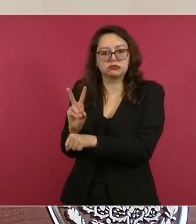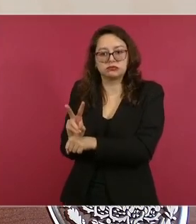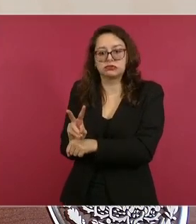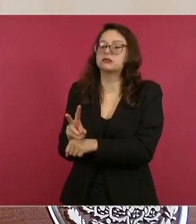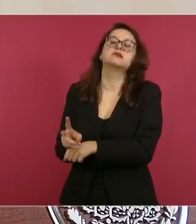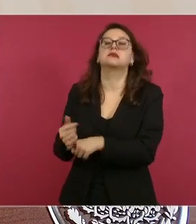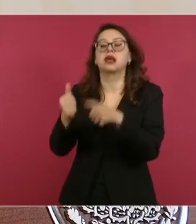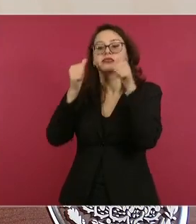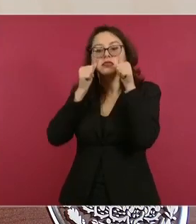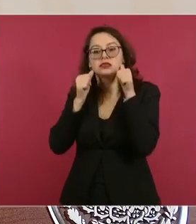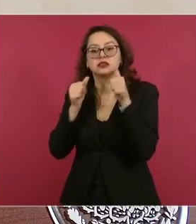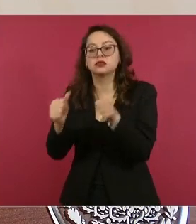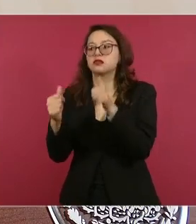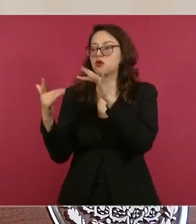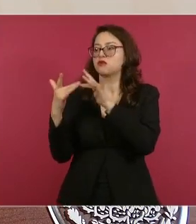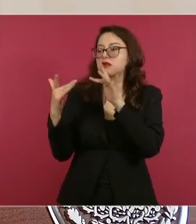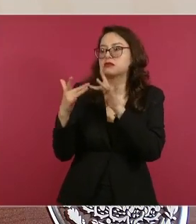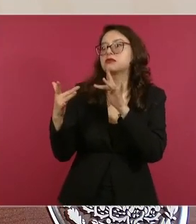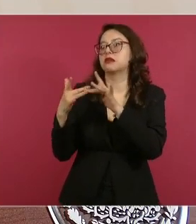atendiendo.